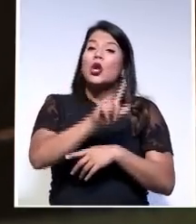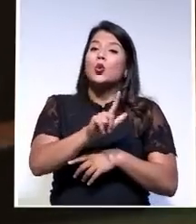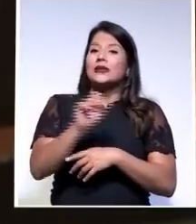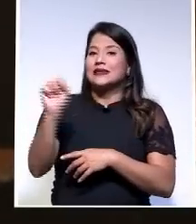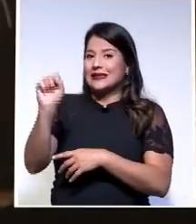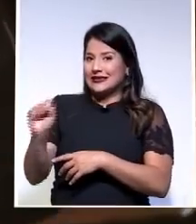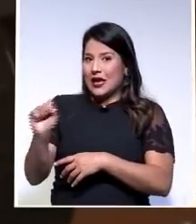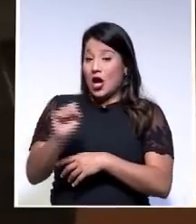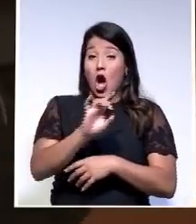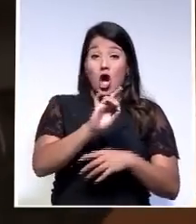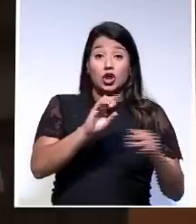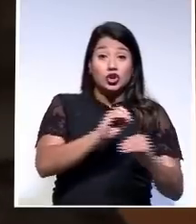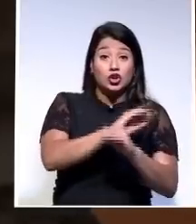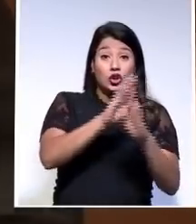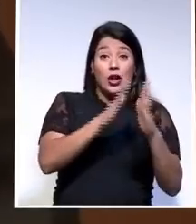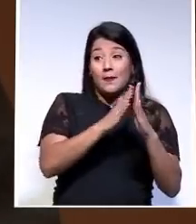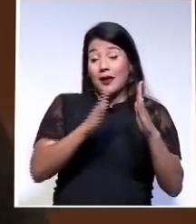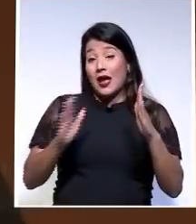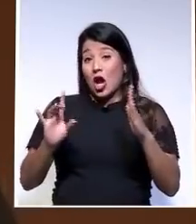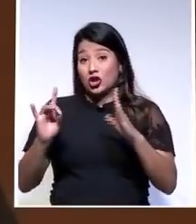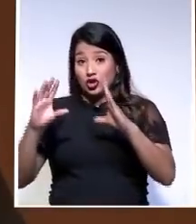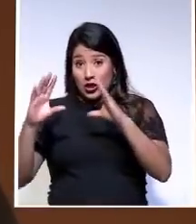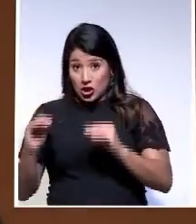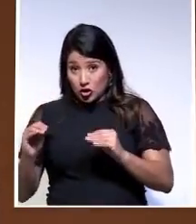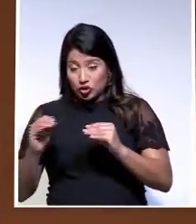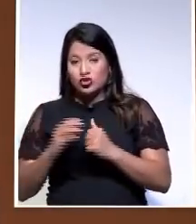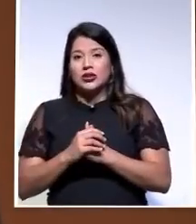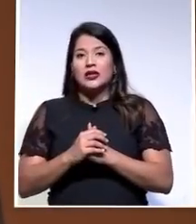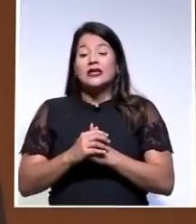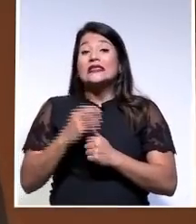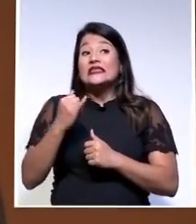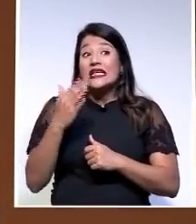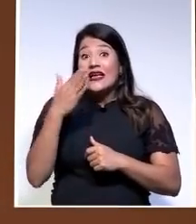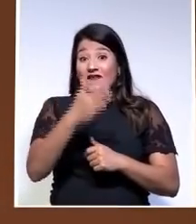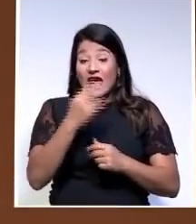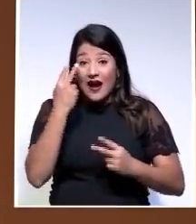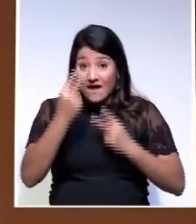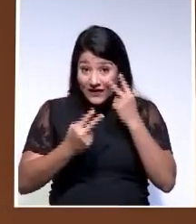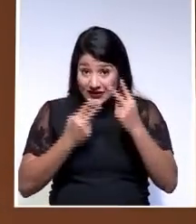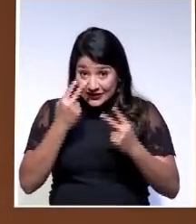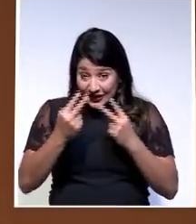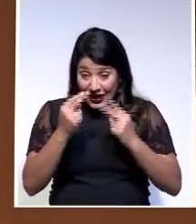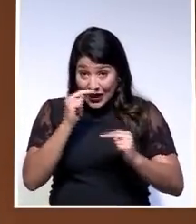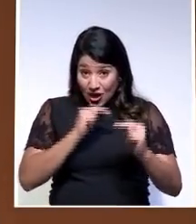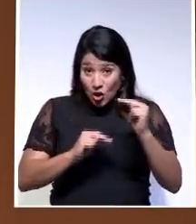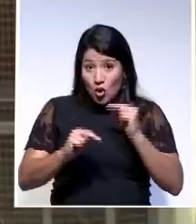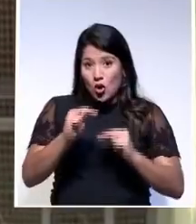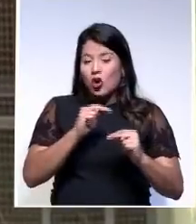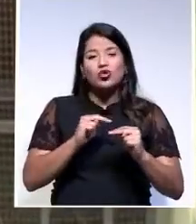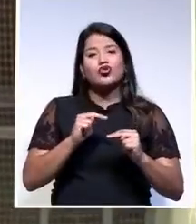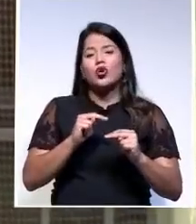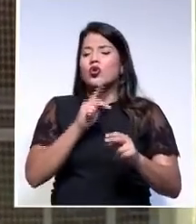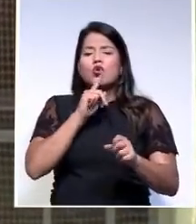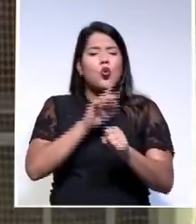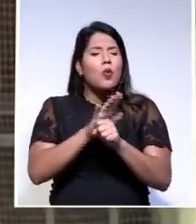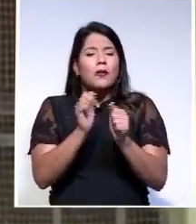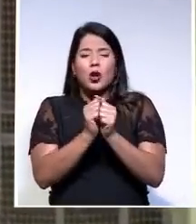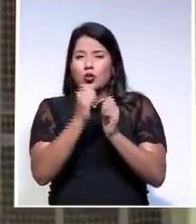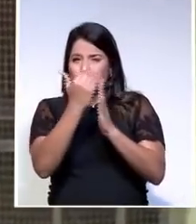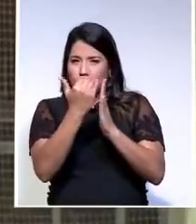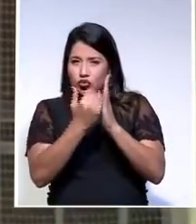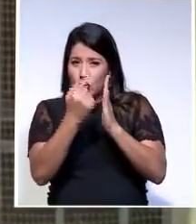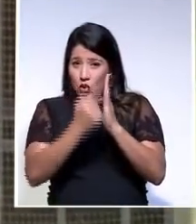sábado de 8 de la mañana a 8 de la noche. Cuando se realicen visitas a las microempresas, se aplicarán todos los protocolos sanitarios para